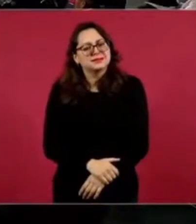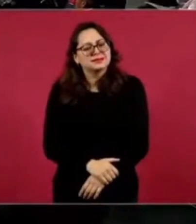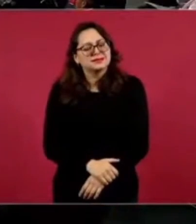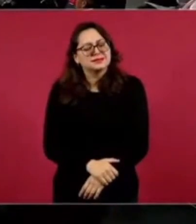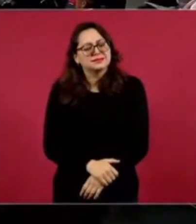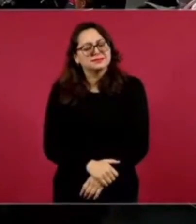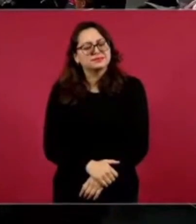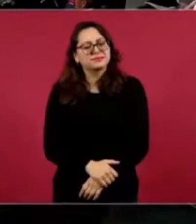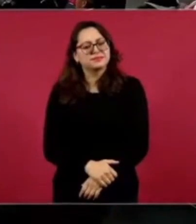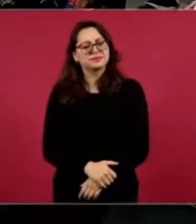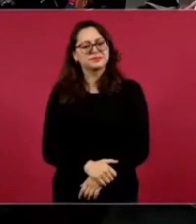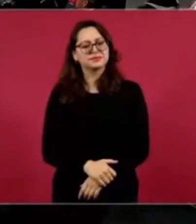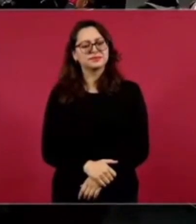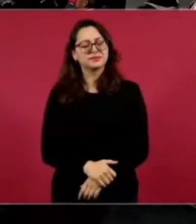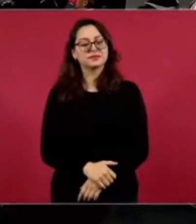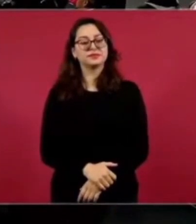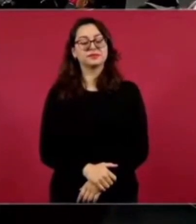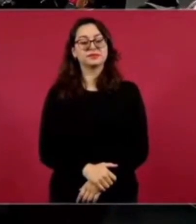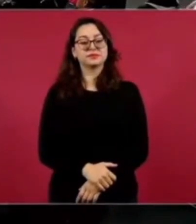Pero,